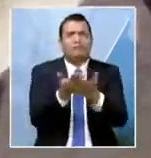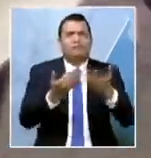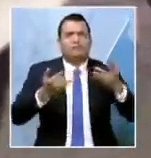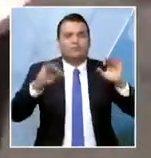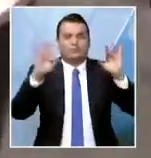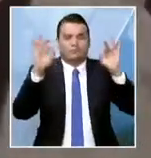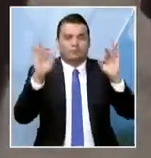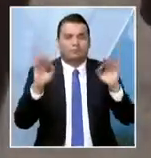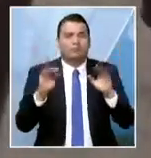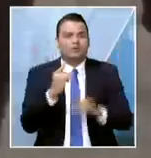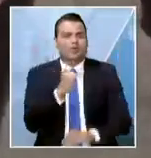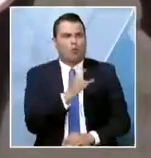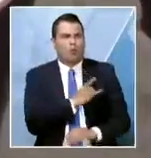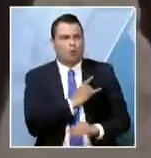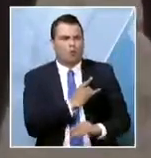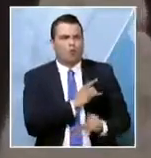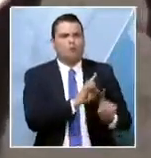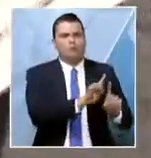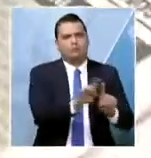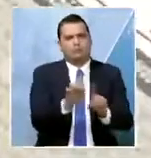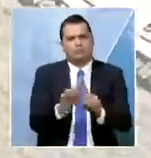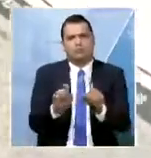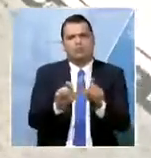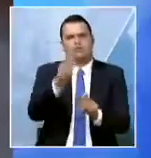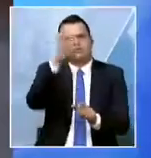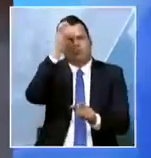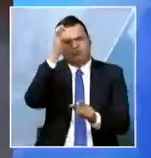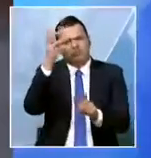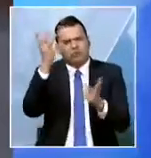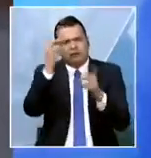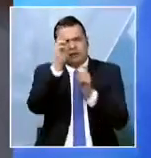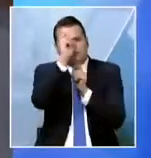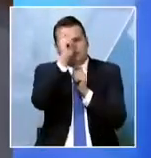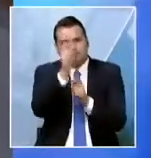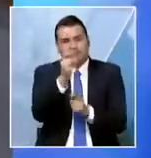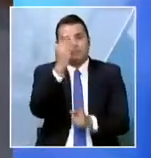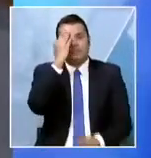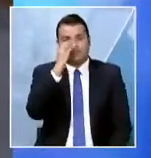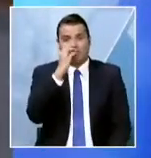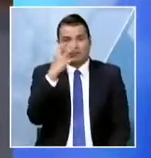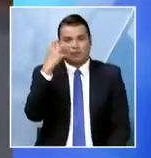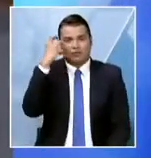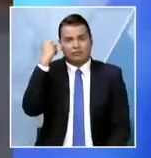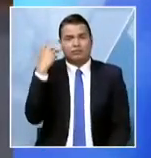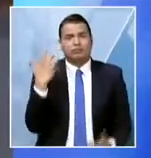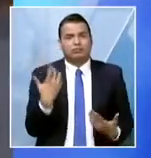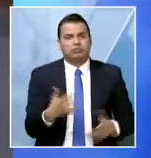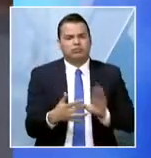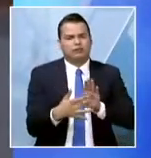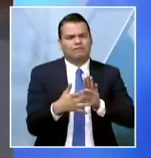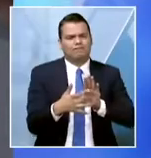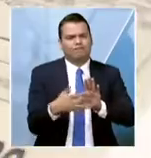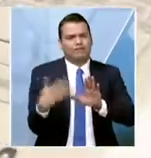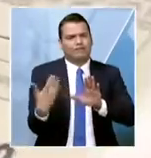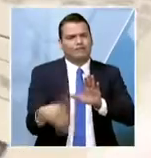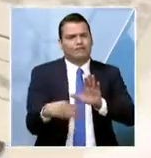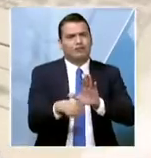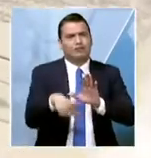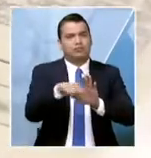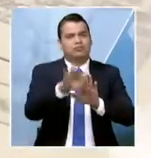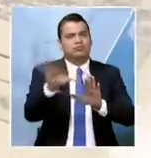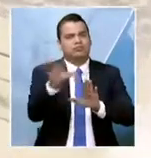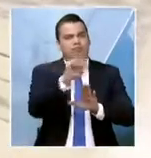de la región también se sumaron a ese sentido pesame por la partida de álvaro h caicedo un hombre que en vida logró forjar un legado que perdurará en el